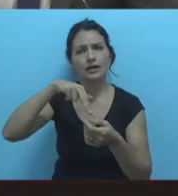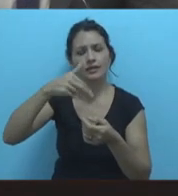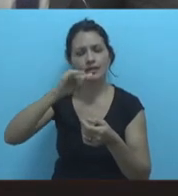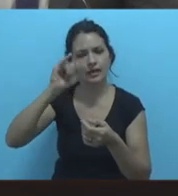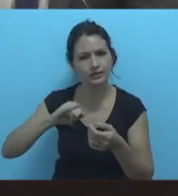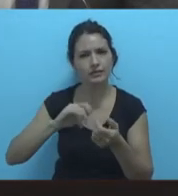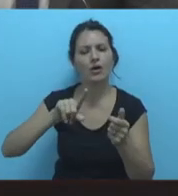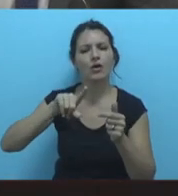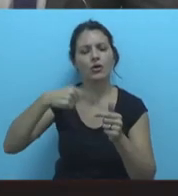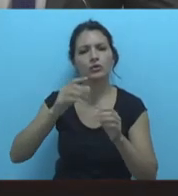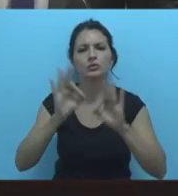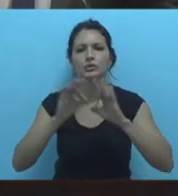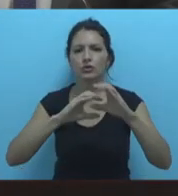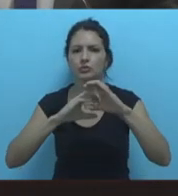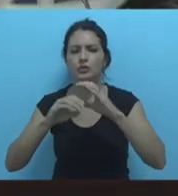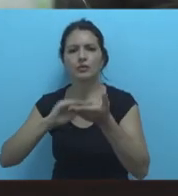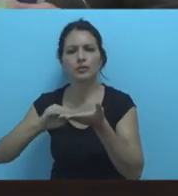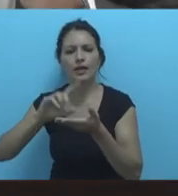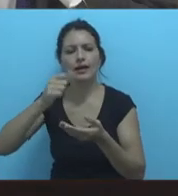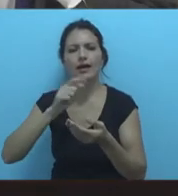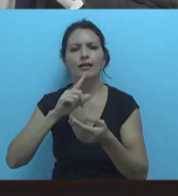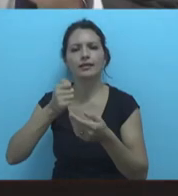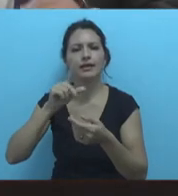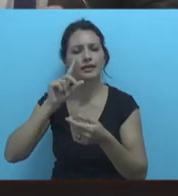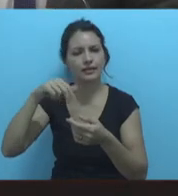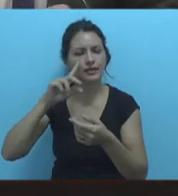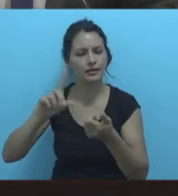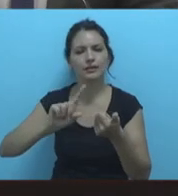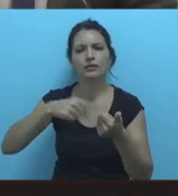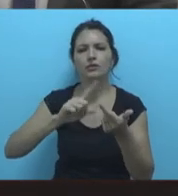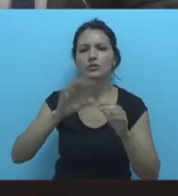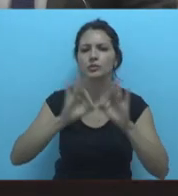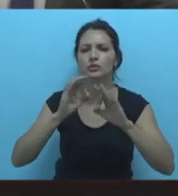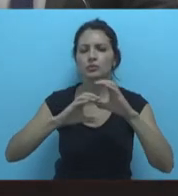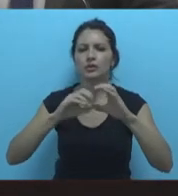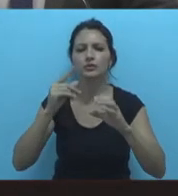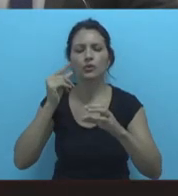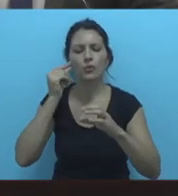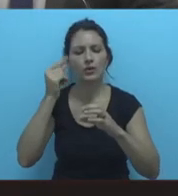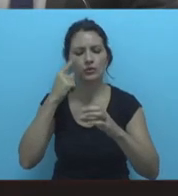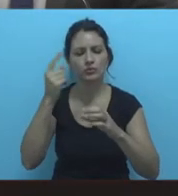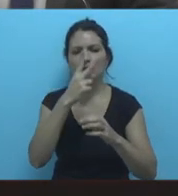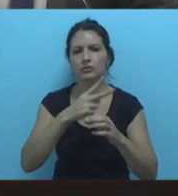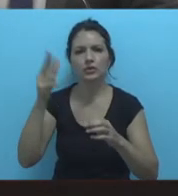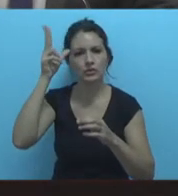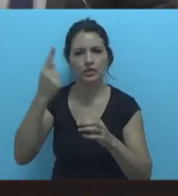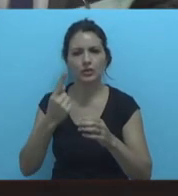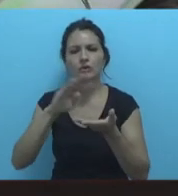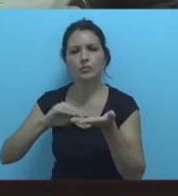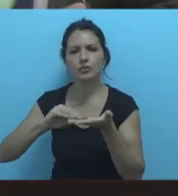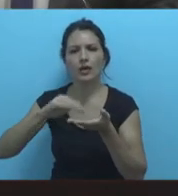Proyecto de comunicación 42.450, diputada Catalini. Proyecto de comunicación